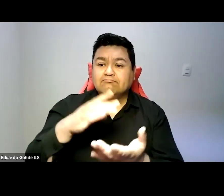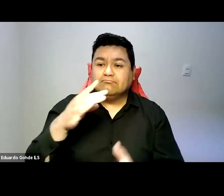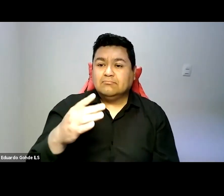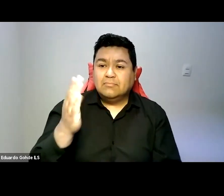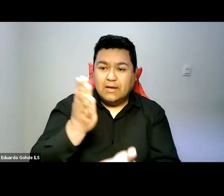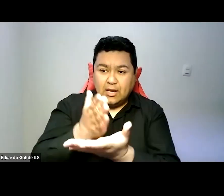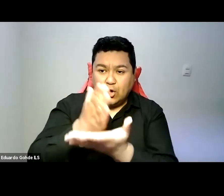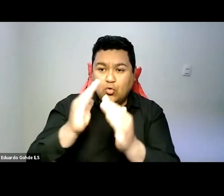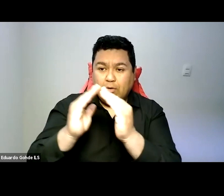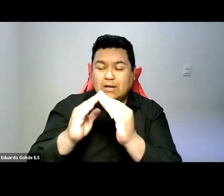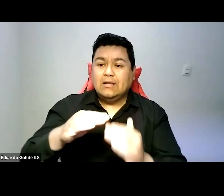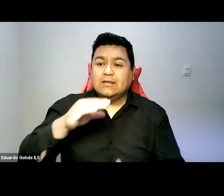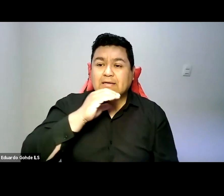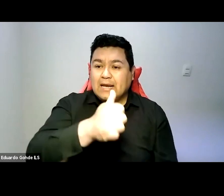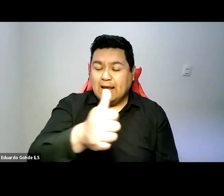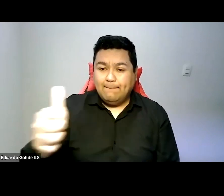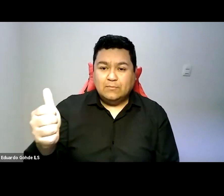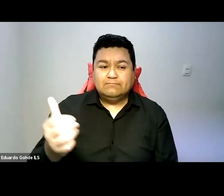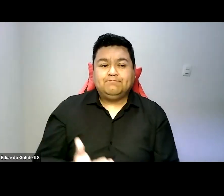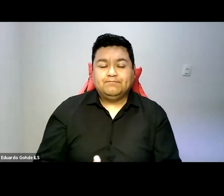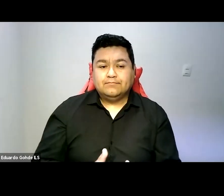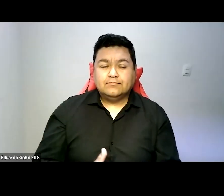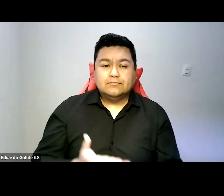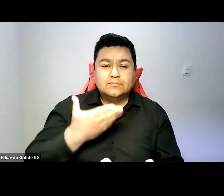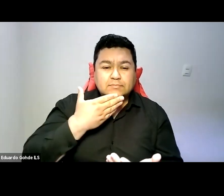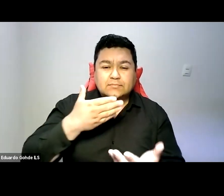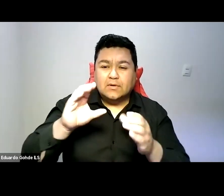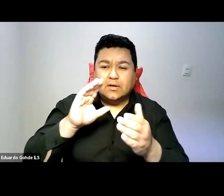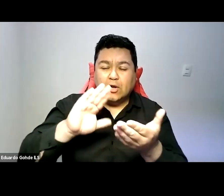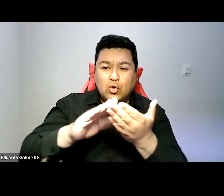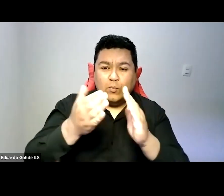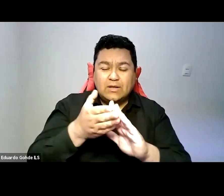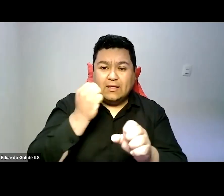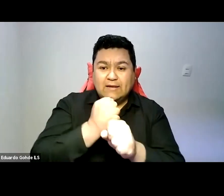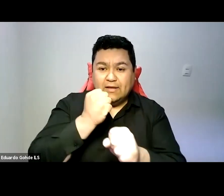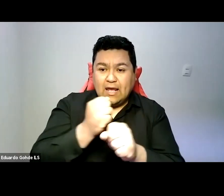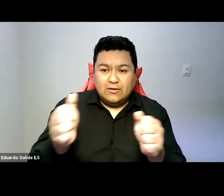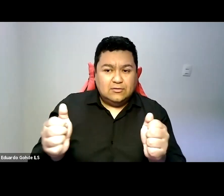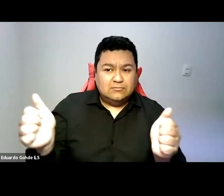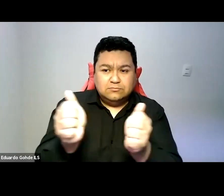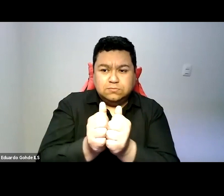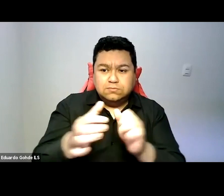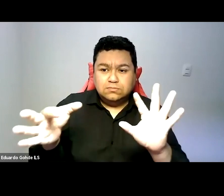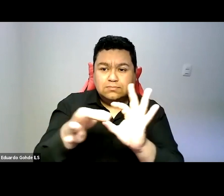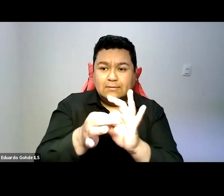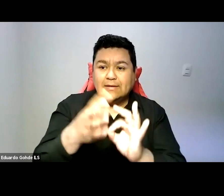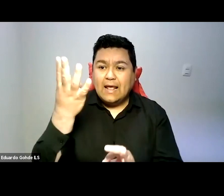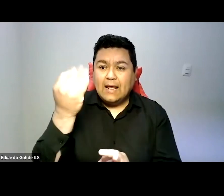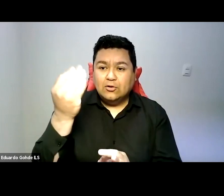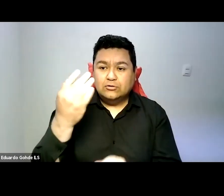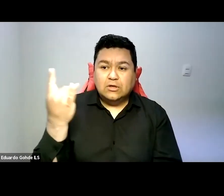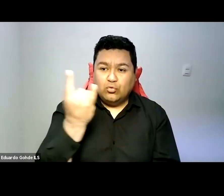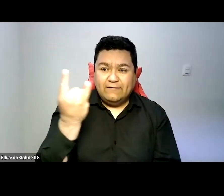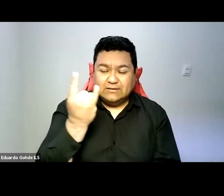también sigue esta comunidad trabajando fuertemente con 14 universidades regionales. Yo diría que este es uno de